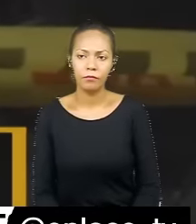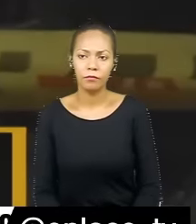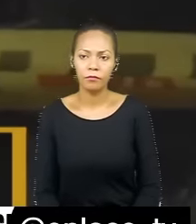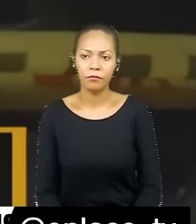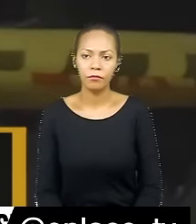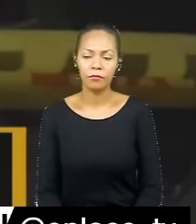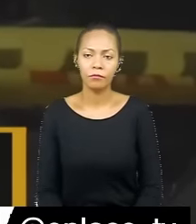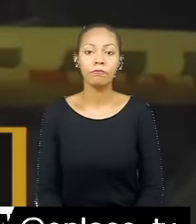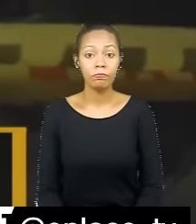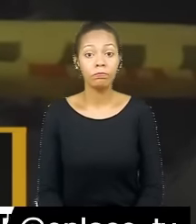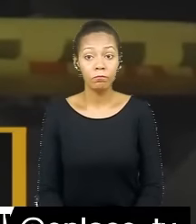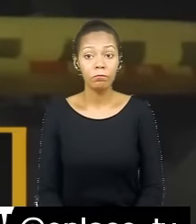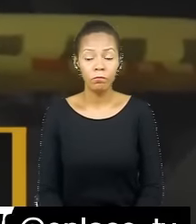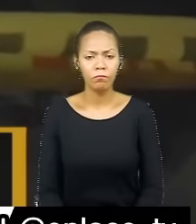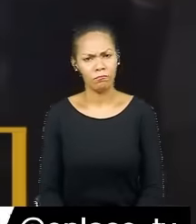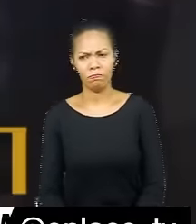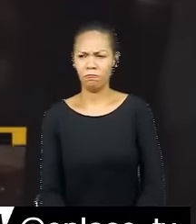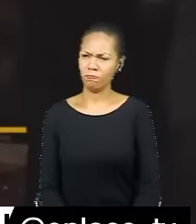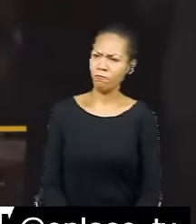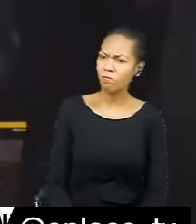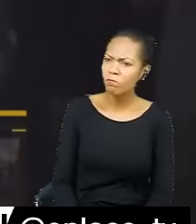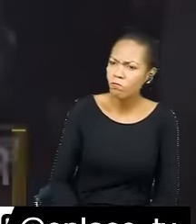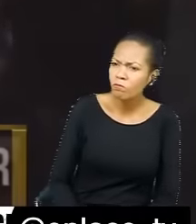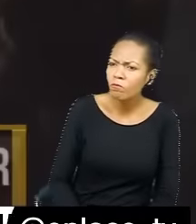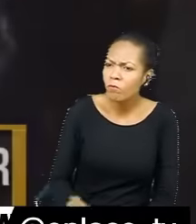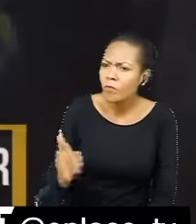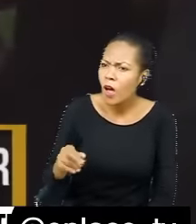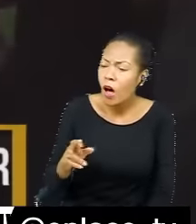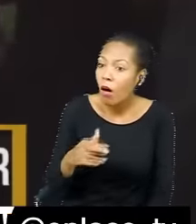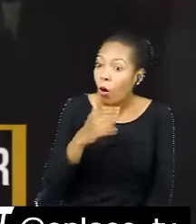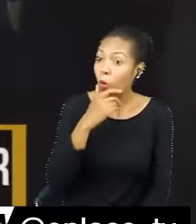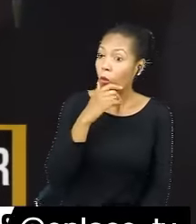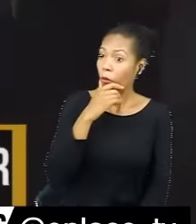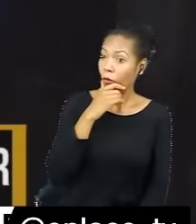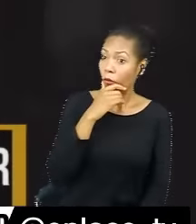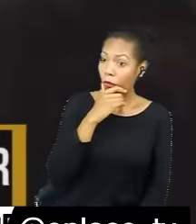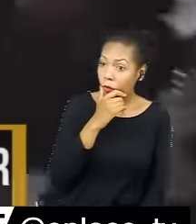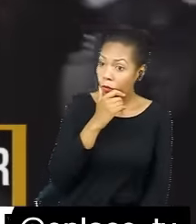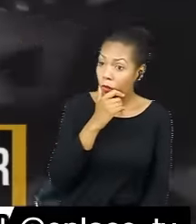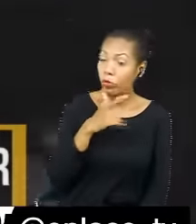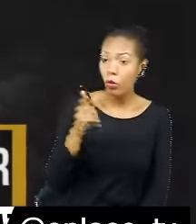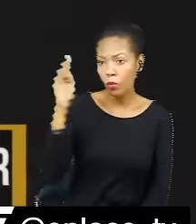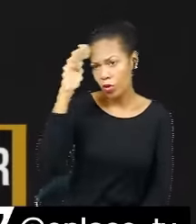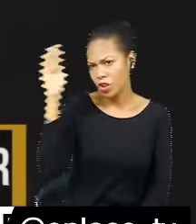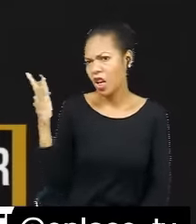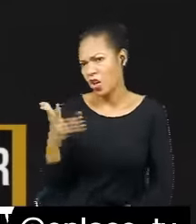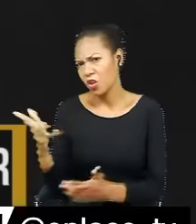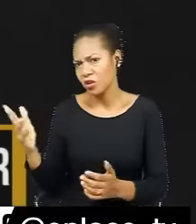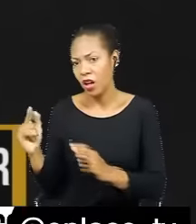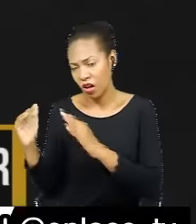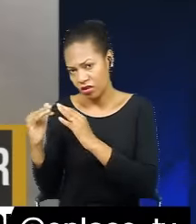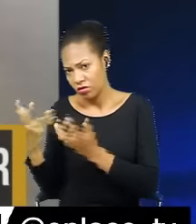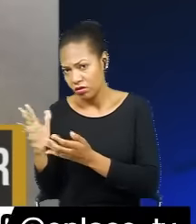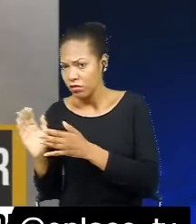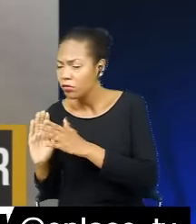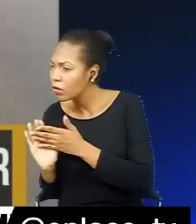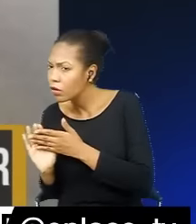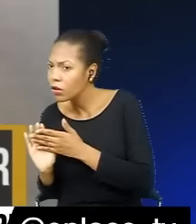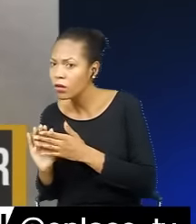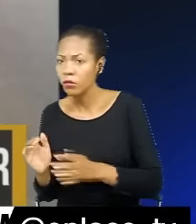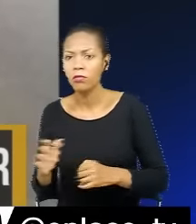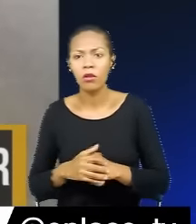Simultáneo al homicidio que llamaba la atención en la ciudad, otro hecho lamentable atendían las autoridades de policía y bomberos voluntarios de Barranca Bermeja, quienes